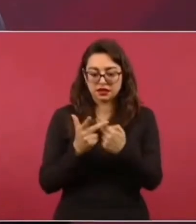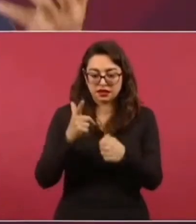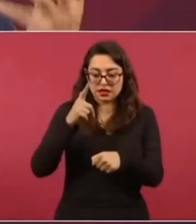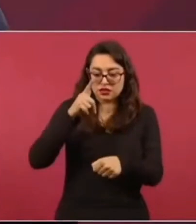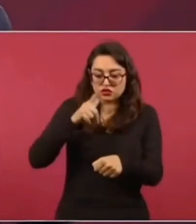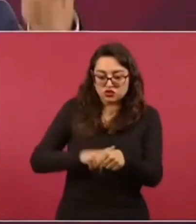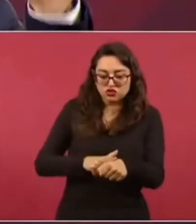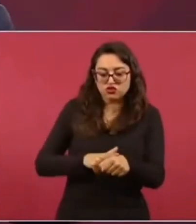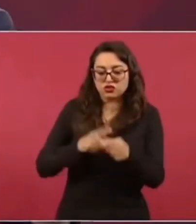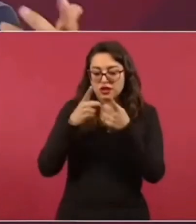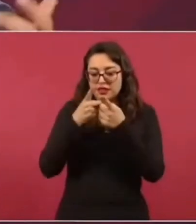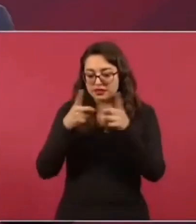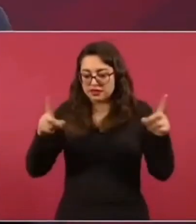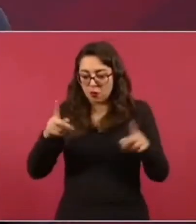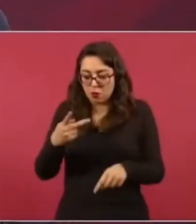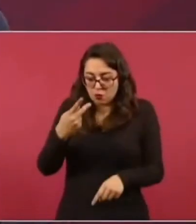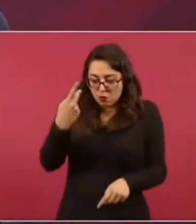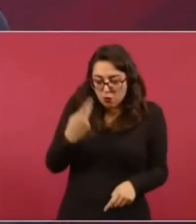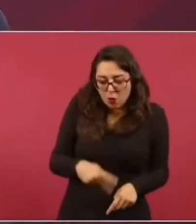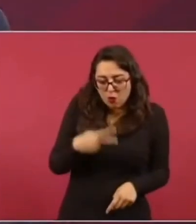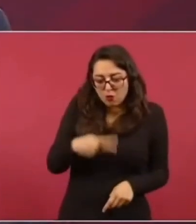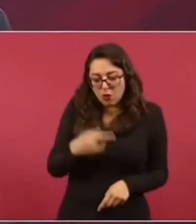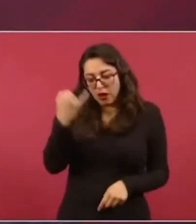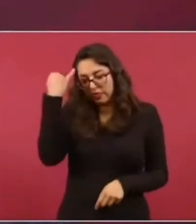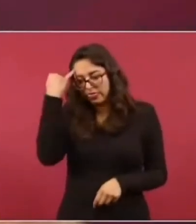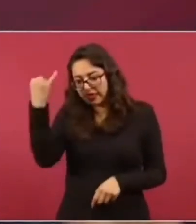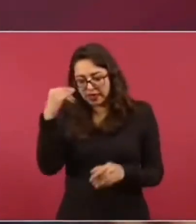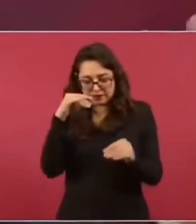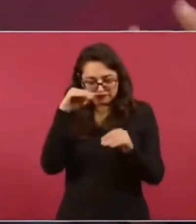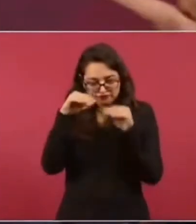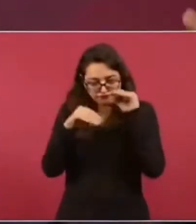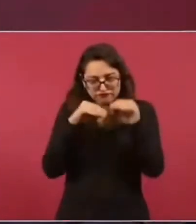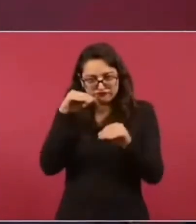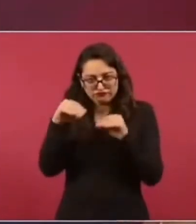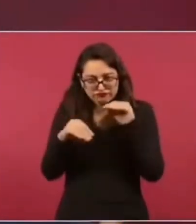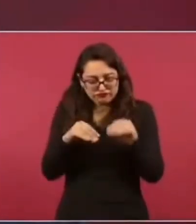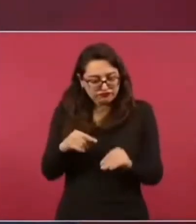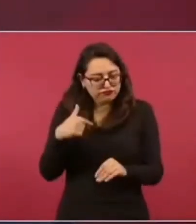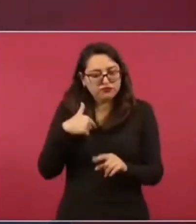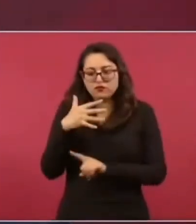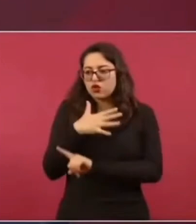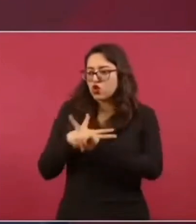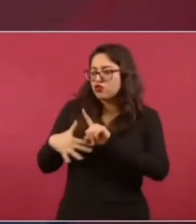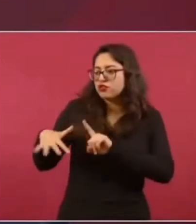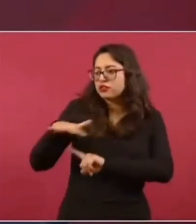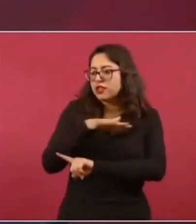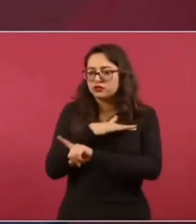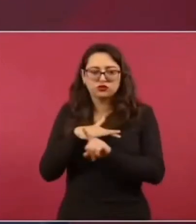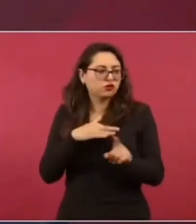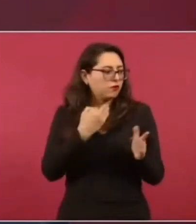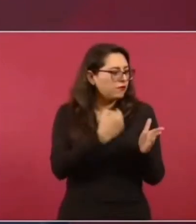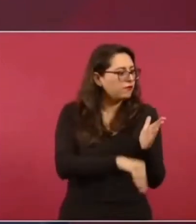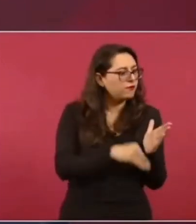un plan de desarrollo propio, de acuerdo a nuestras necesidades,